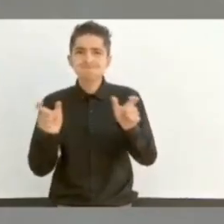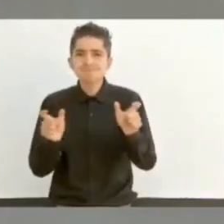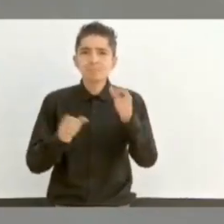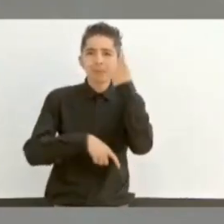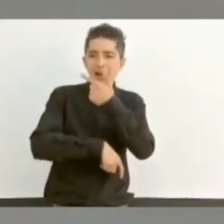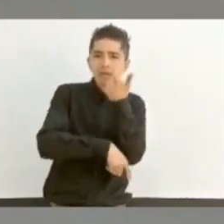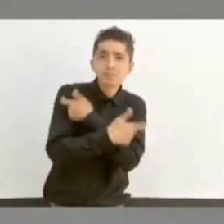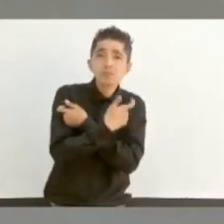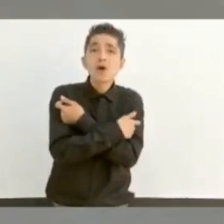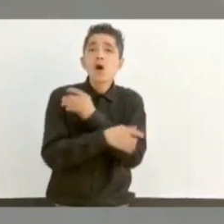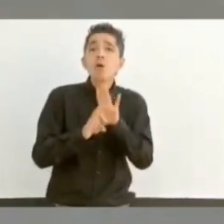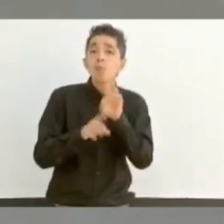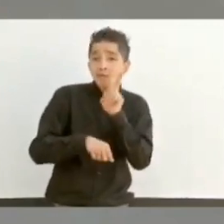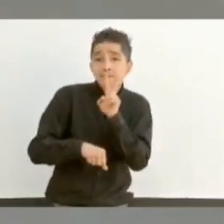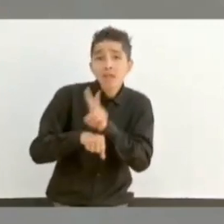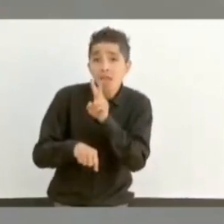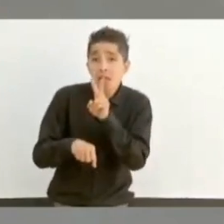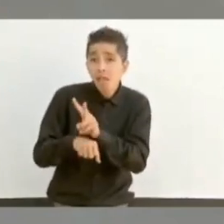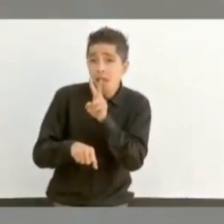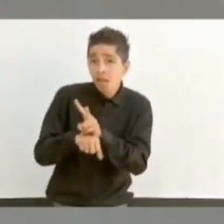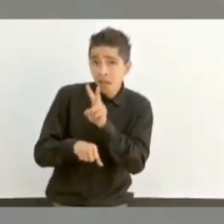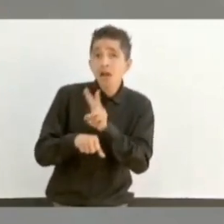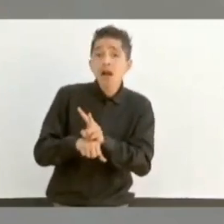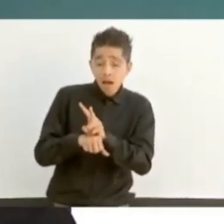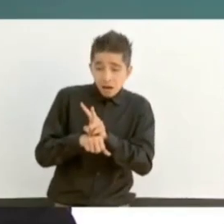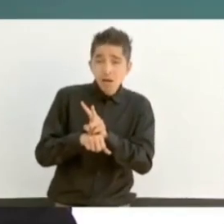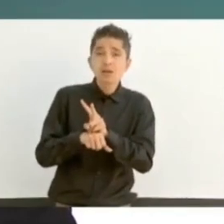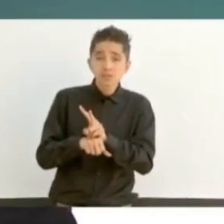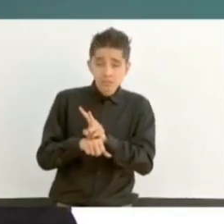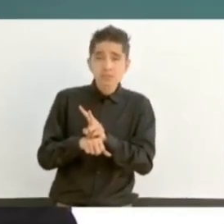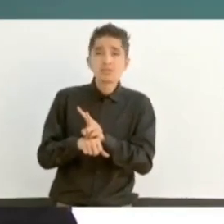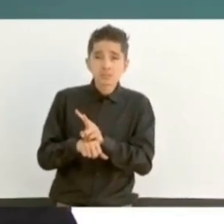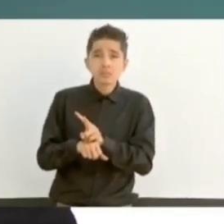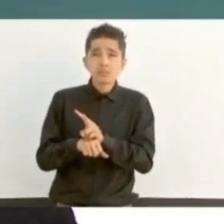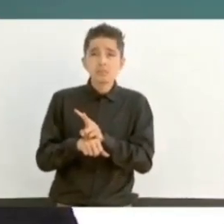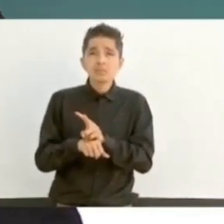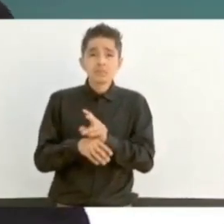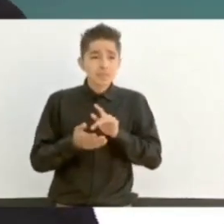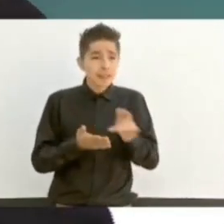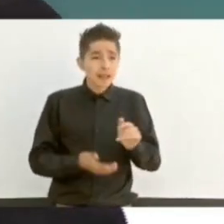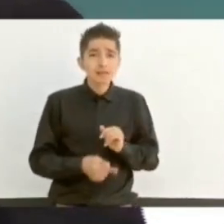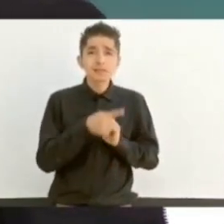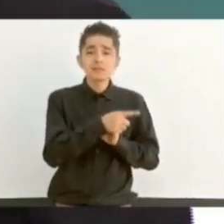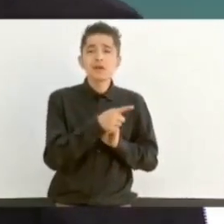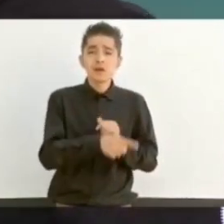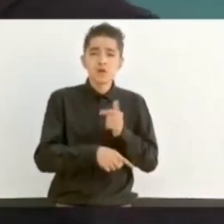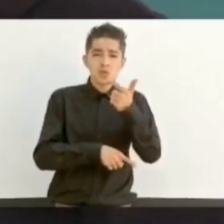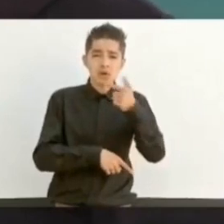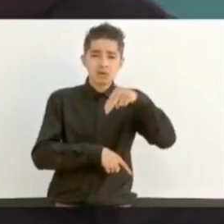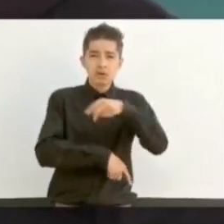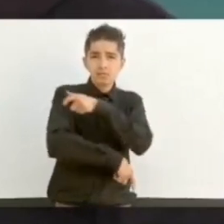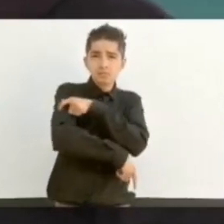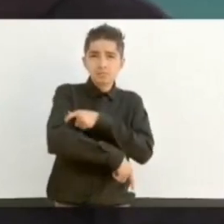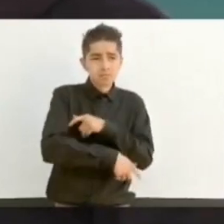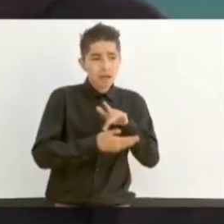la vigilancia. Vamos a contar, desde luego, con la Guardia